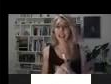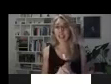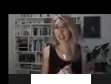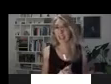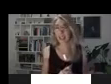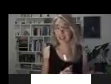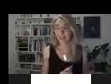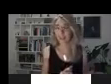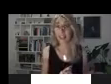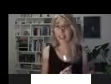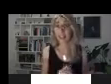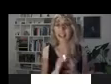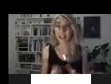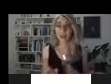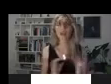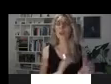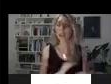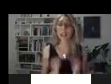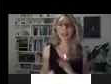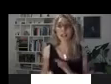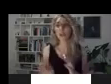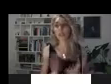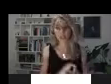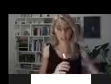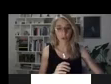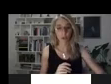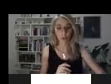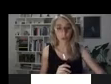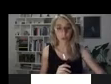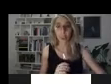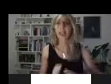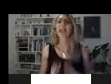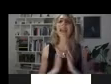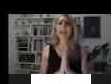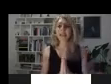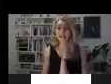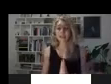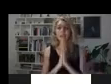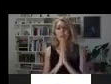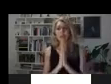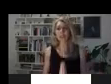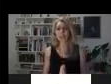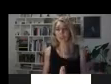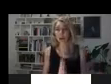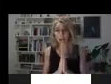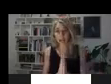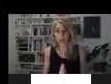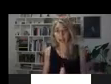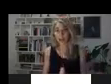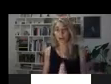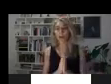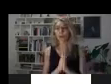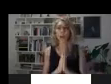que tener claro qué hace uno y qué hace otro. Este es un proceso